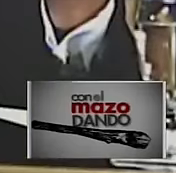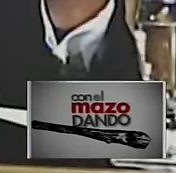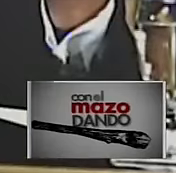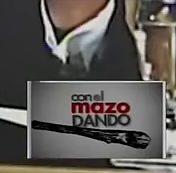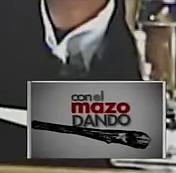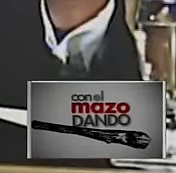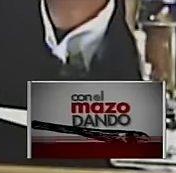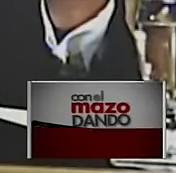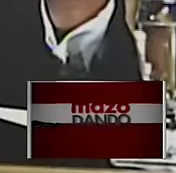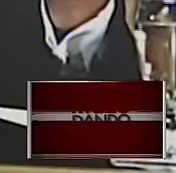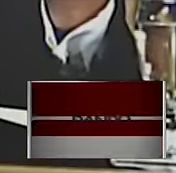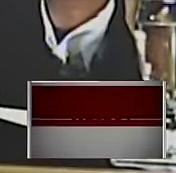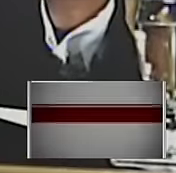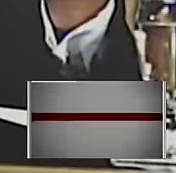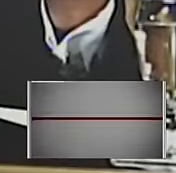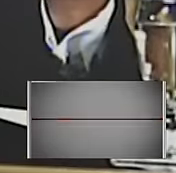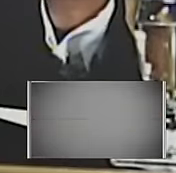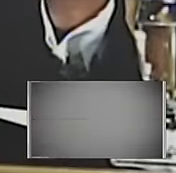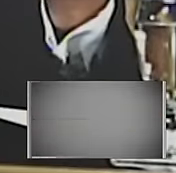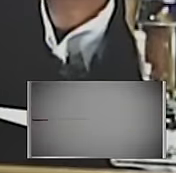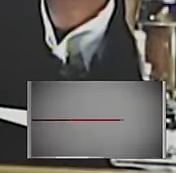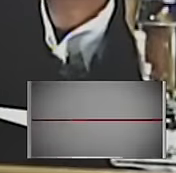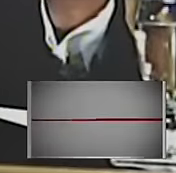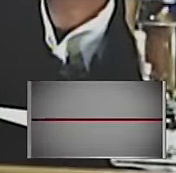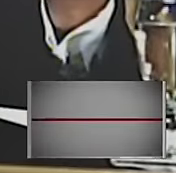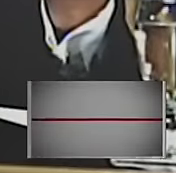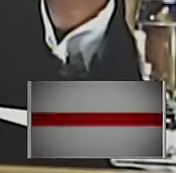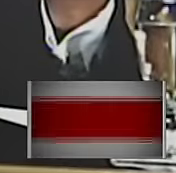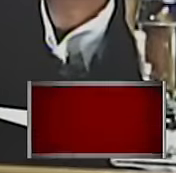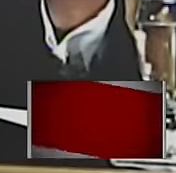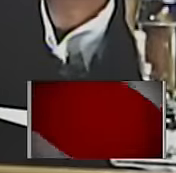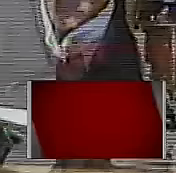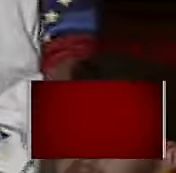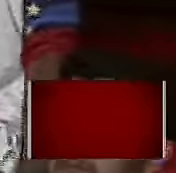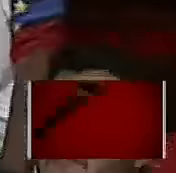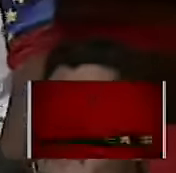Partido Organización Renovadora Auténtica, ahora presente.